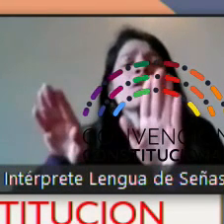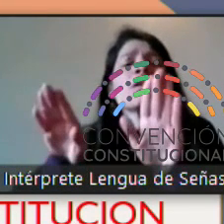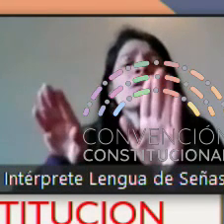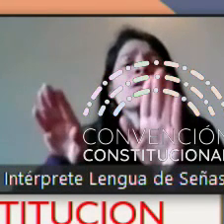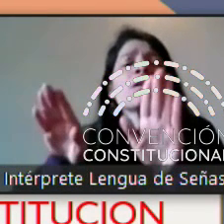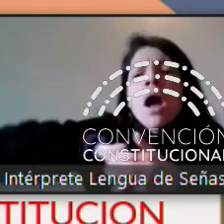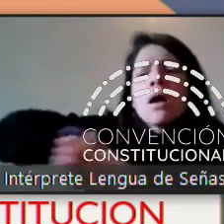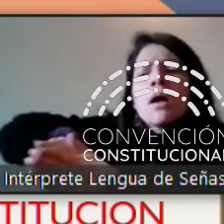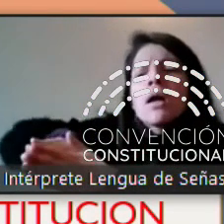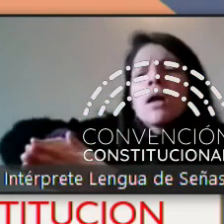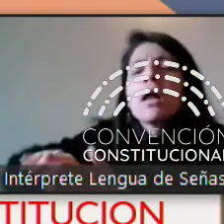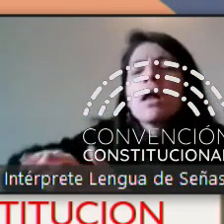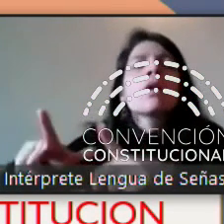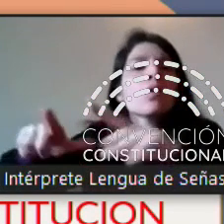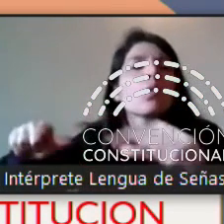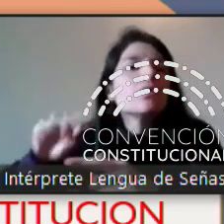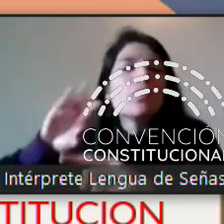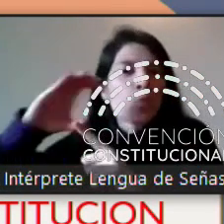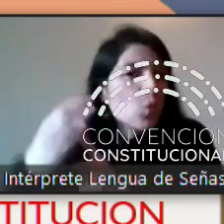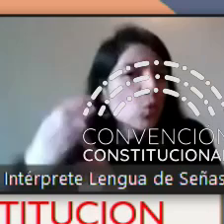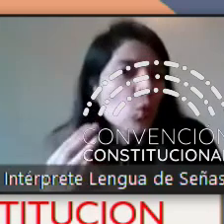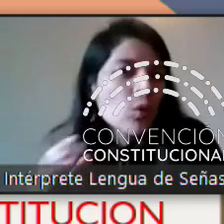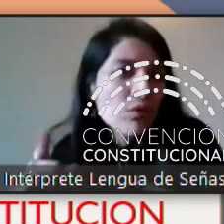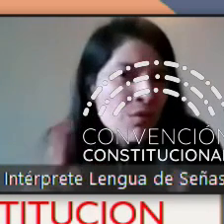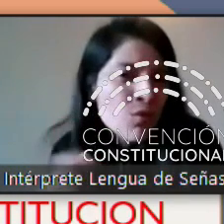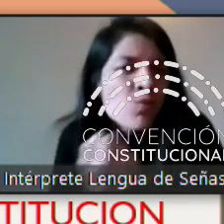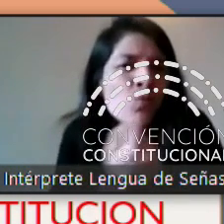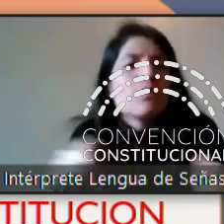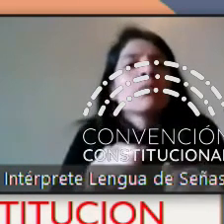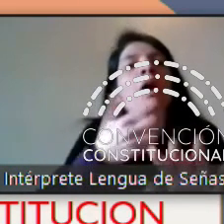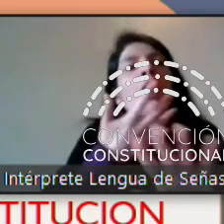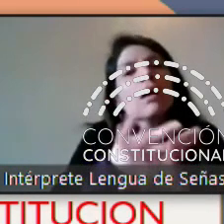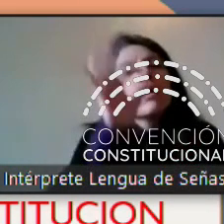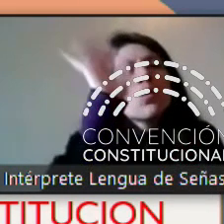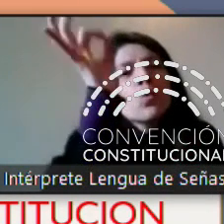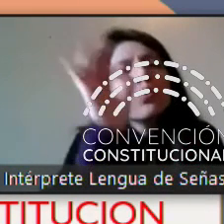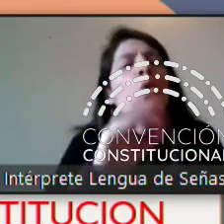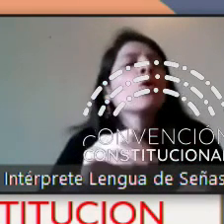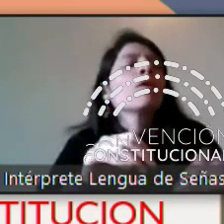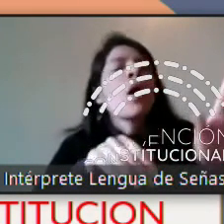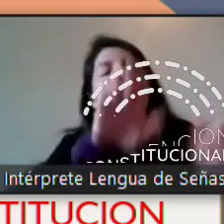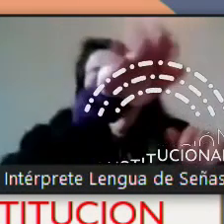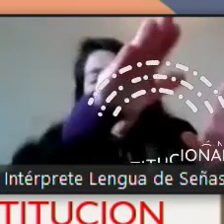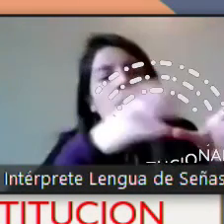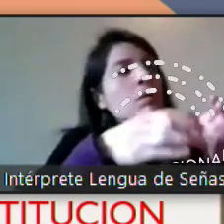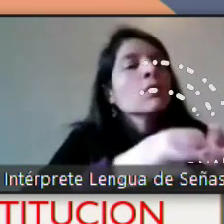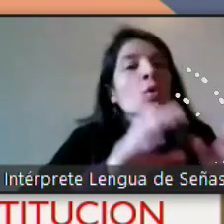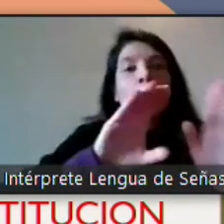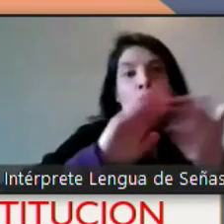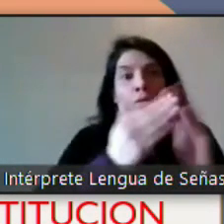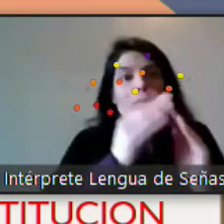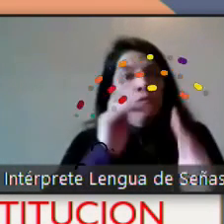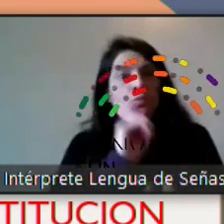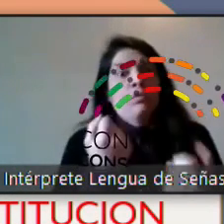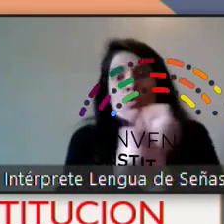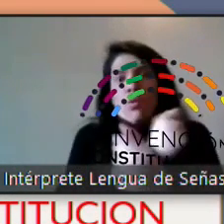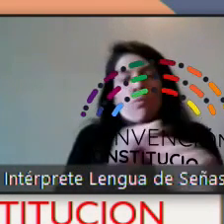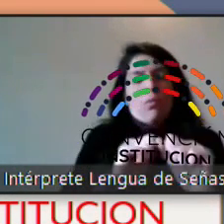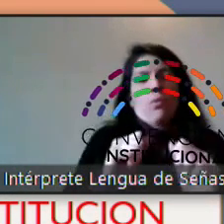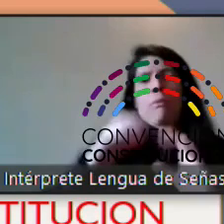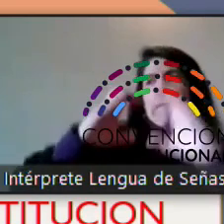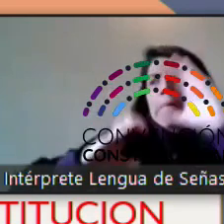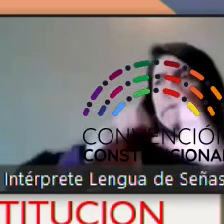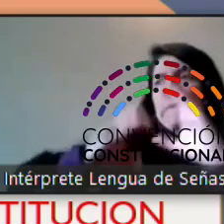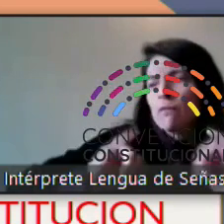puede ser que hayan reuniones, convenciones donde la comunidad sorda no pueda ni recibir la información ni expresar